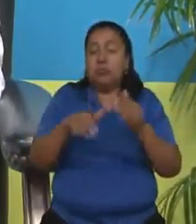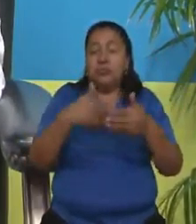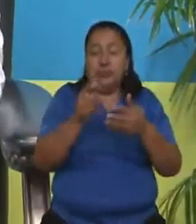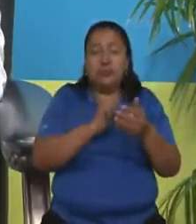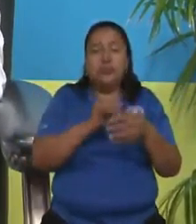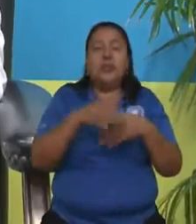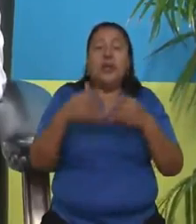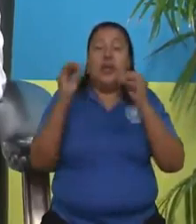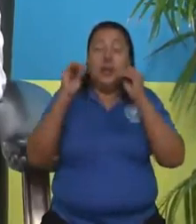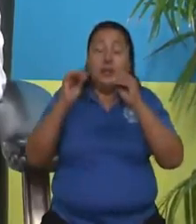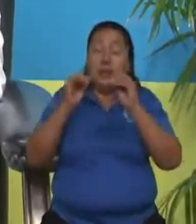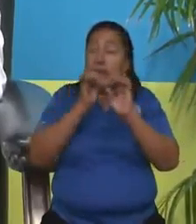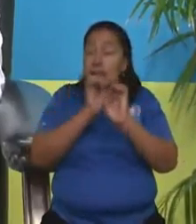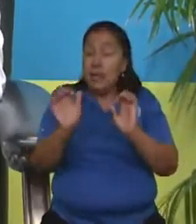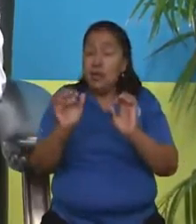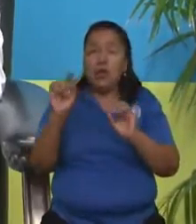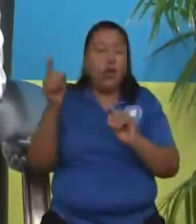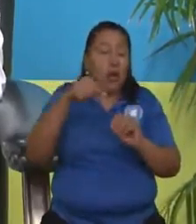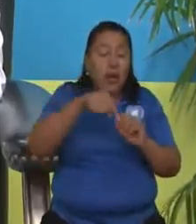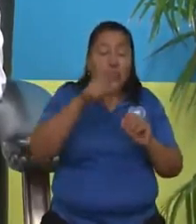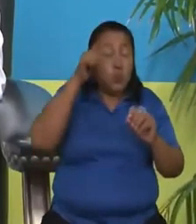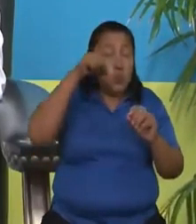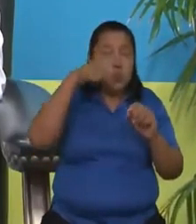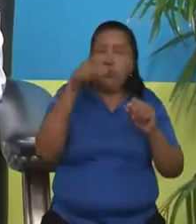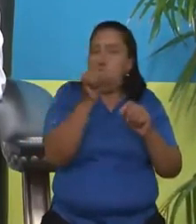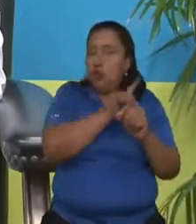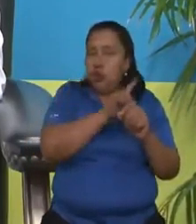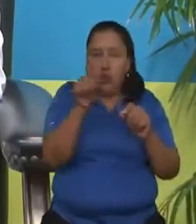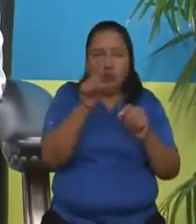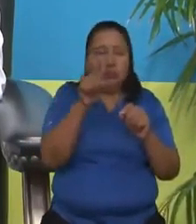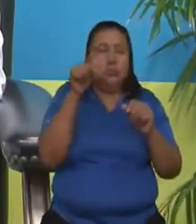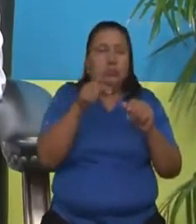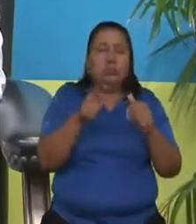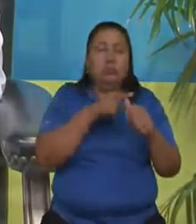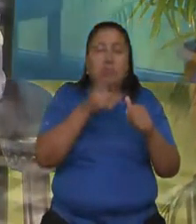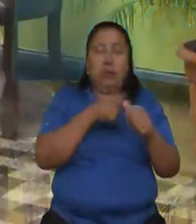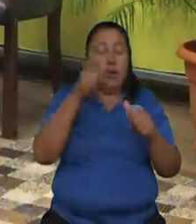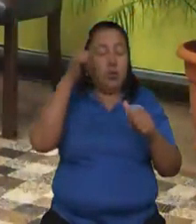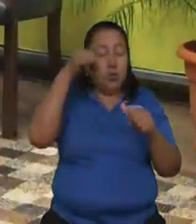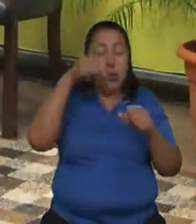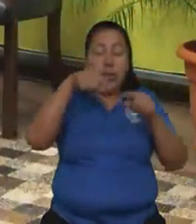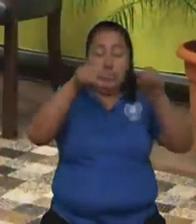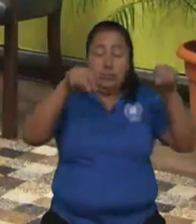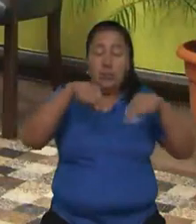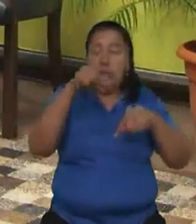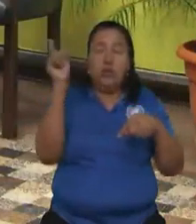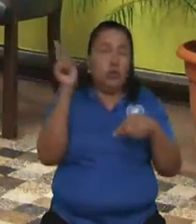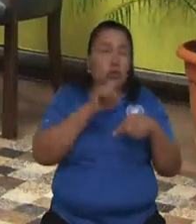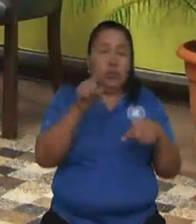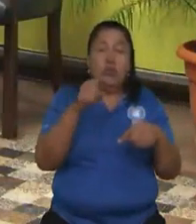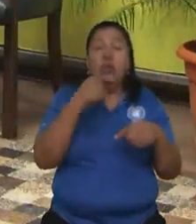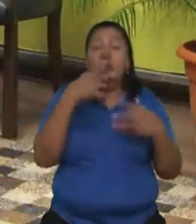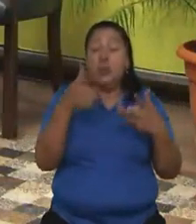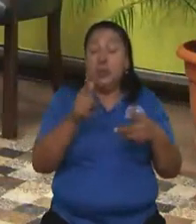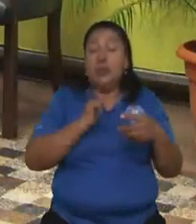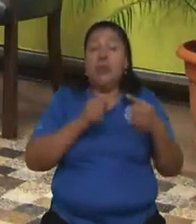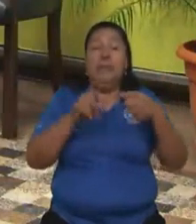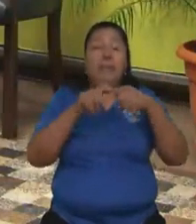del chorro. Que la piscina esté súper limpia, no que sea recién sacada pues de lo que está guardado,